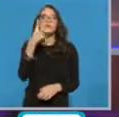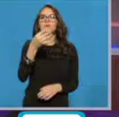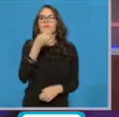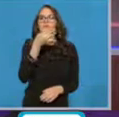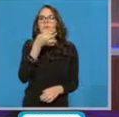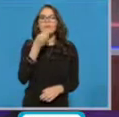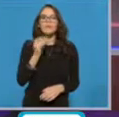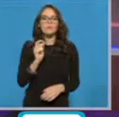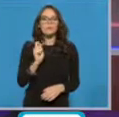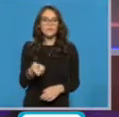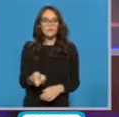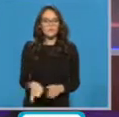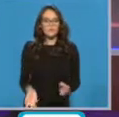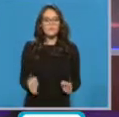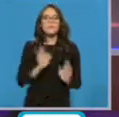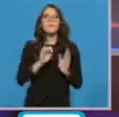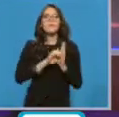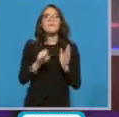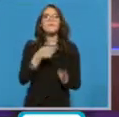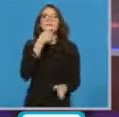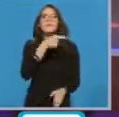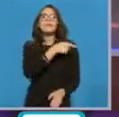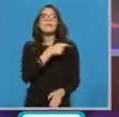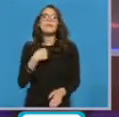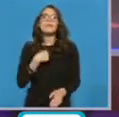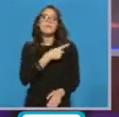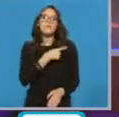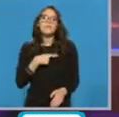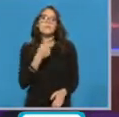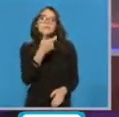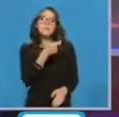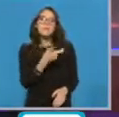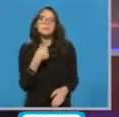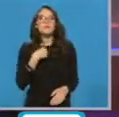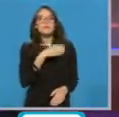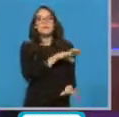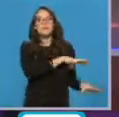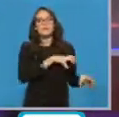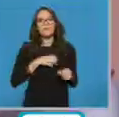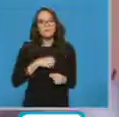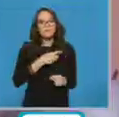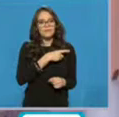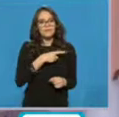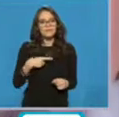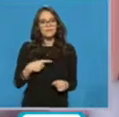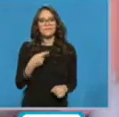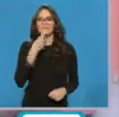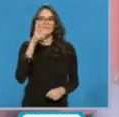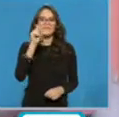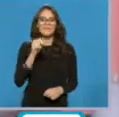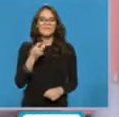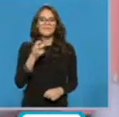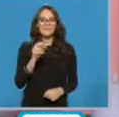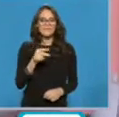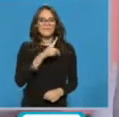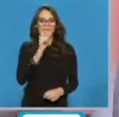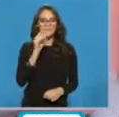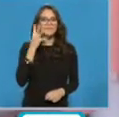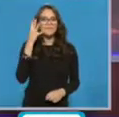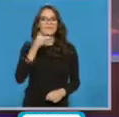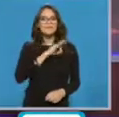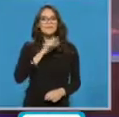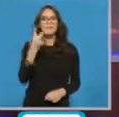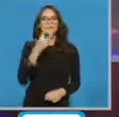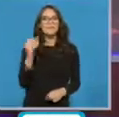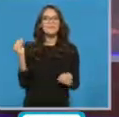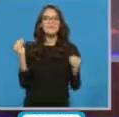debe la tanda, entonces pues desde ahí me cobro. Ah, Sí, bueno, ¿no? sí, tienes razón. Yo creo que ahí Bueno. los dos van a terminar en un juicio. Ay, Dios mío, no, exacto, Buenos días, ¿cómo estás, réjese.